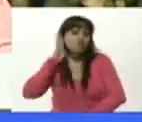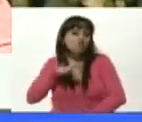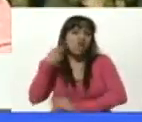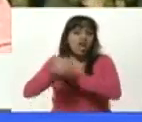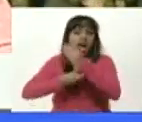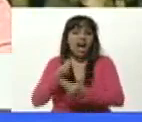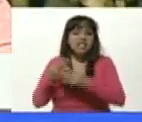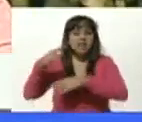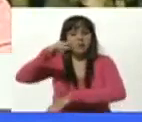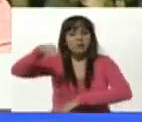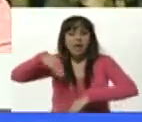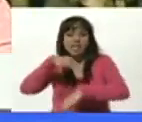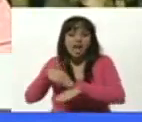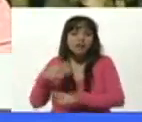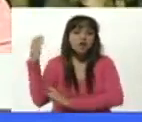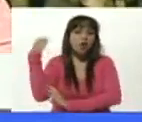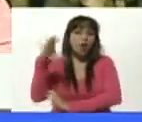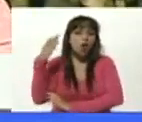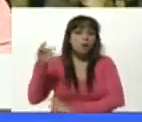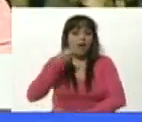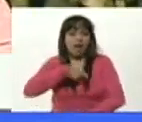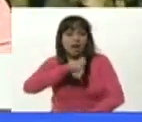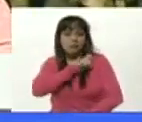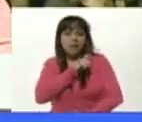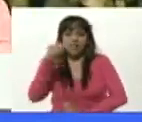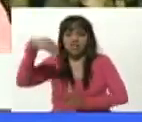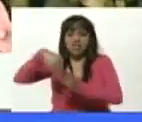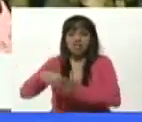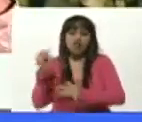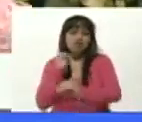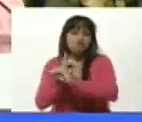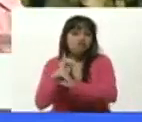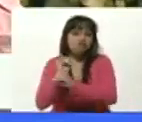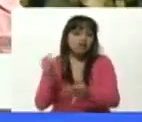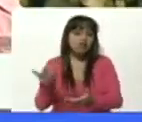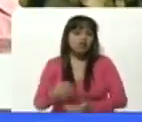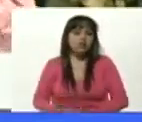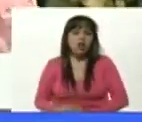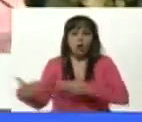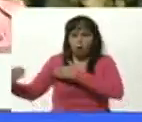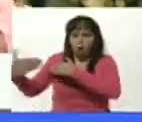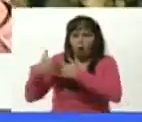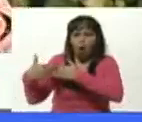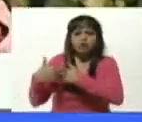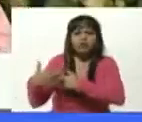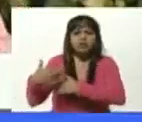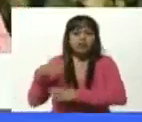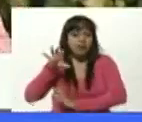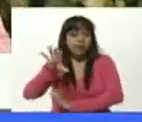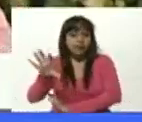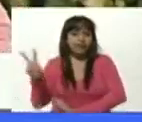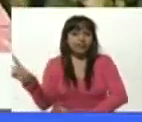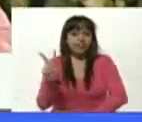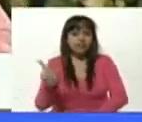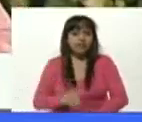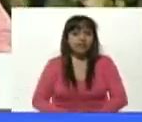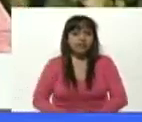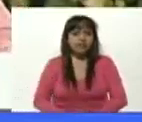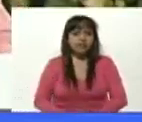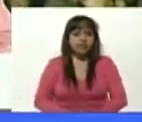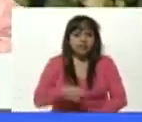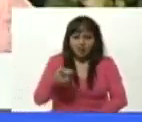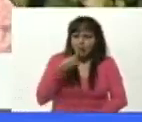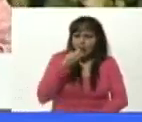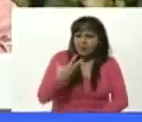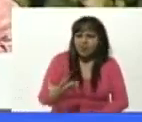desde Miami, Colombia, Madrid, en las redes sociales y en los medios contra nuestro país. ¿No les parece que es bonito